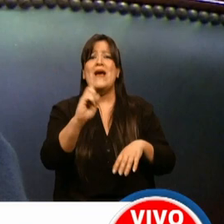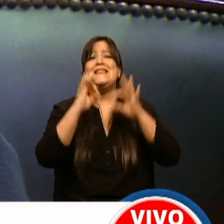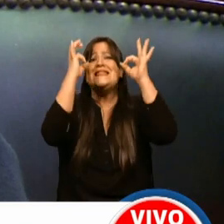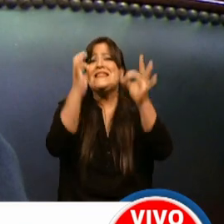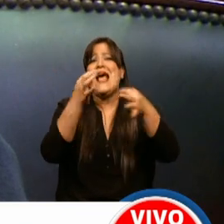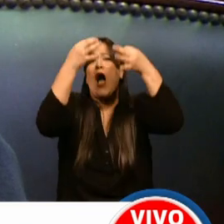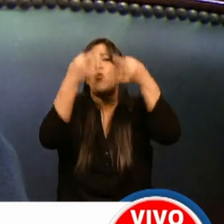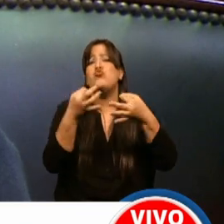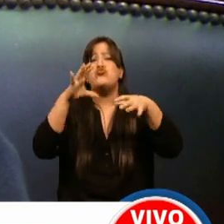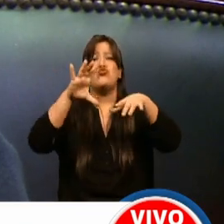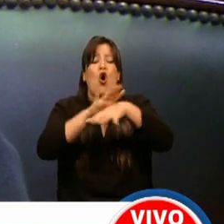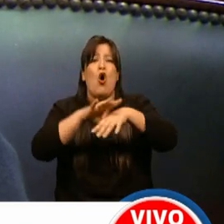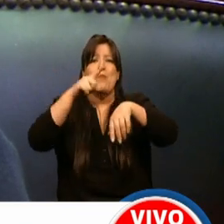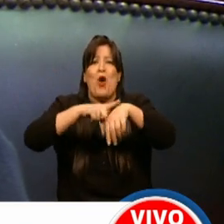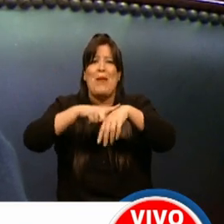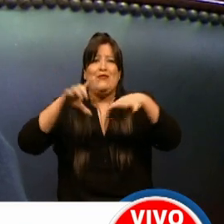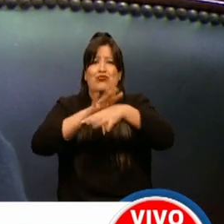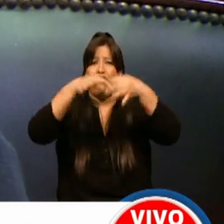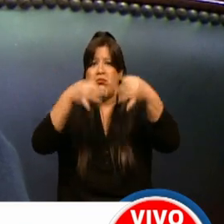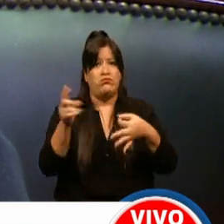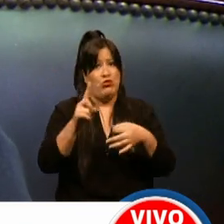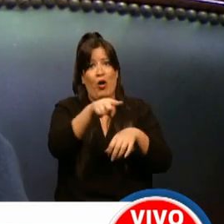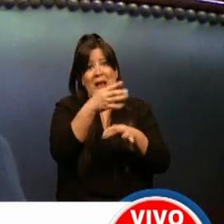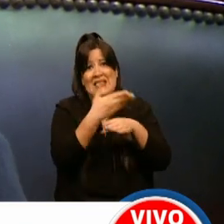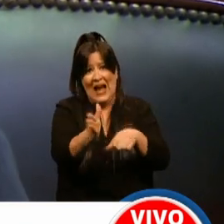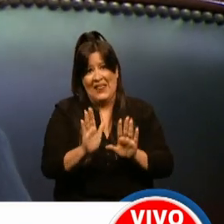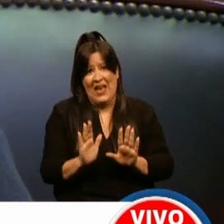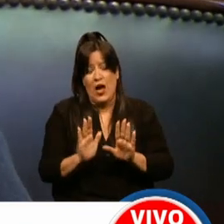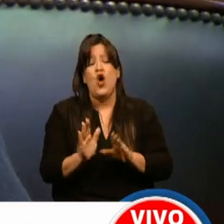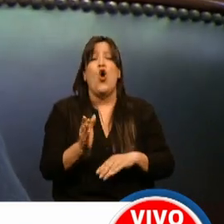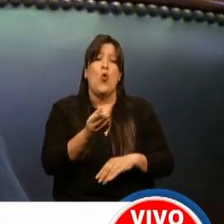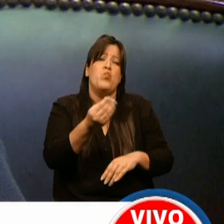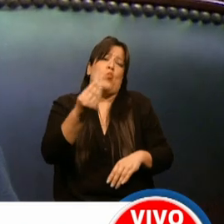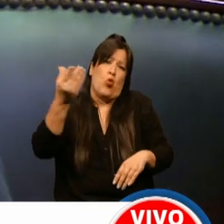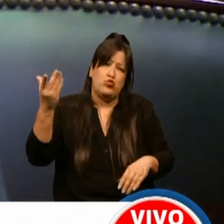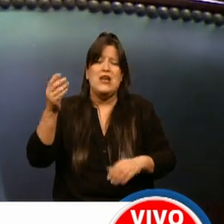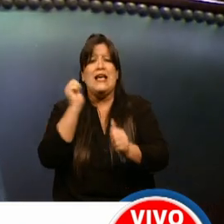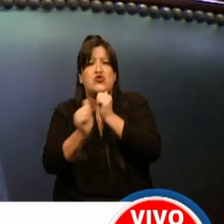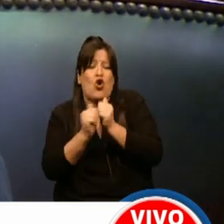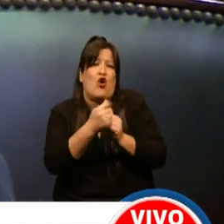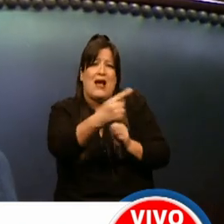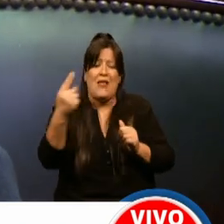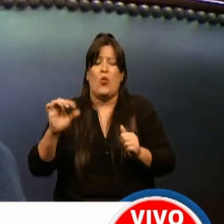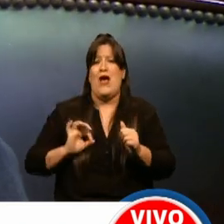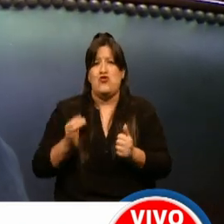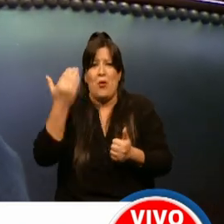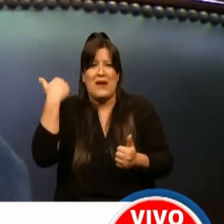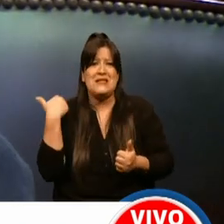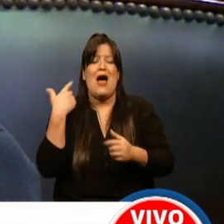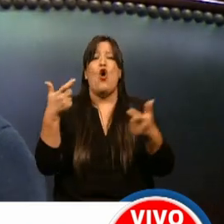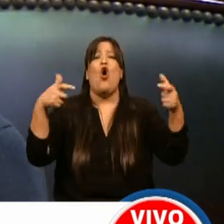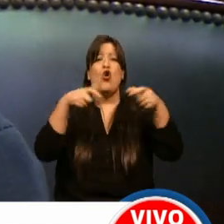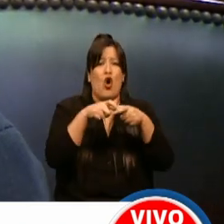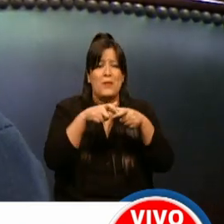llega justo a tiempo llega tarde muchos de las historias que hemos escuchado durante el año pasado en las